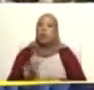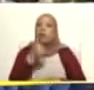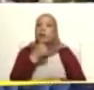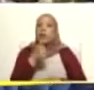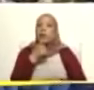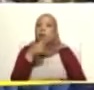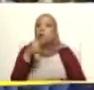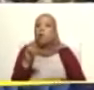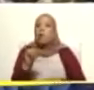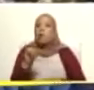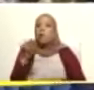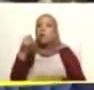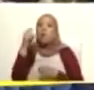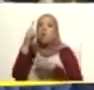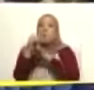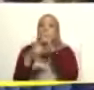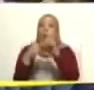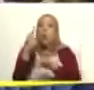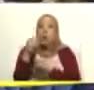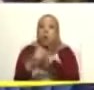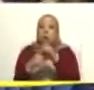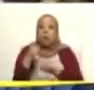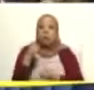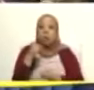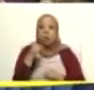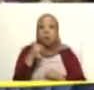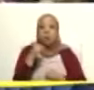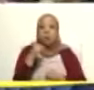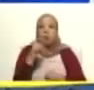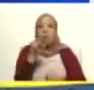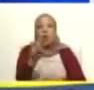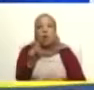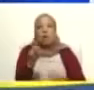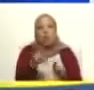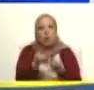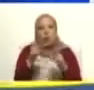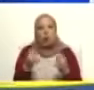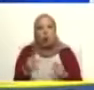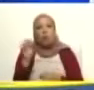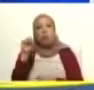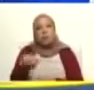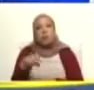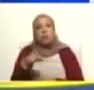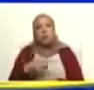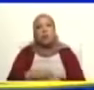todavía tienen Twitter? ¡Ah, yo! Mucho menos.